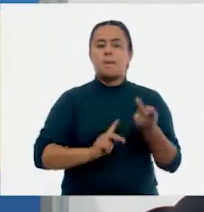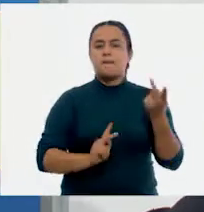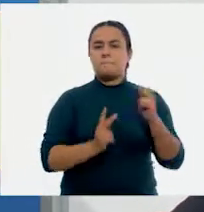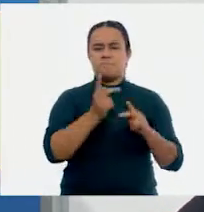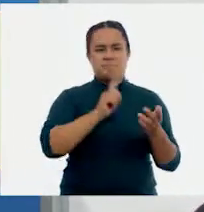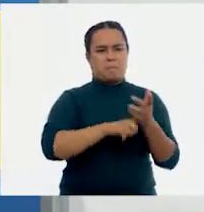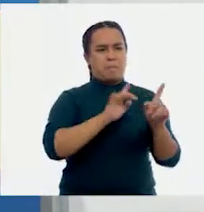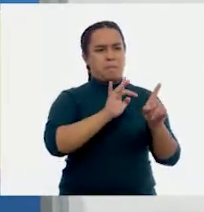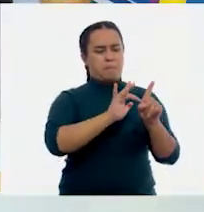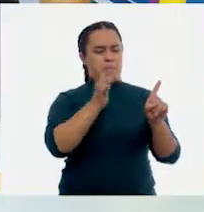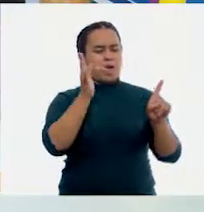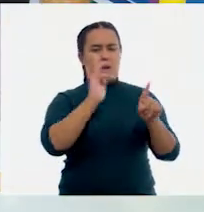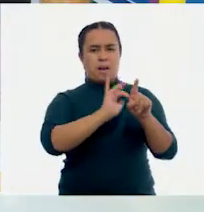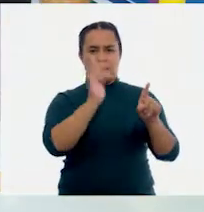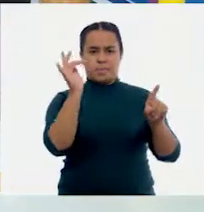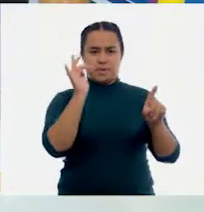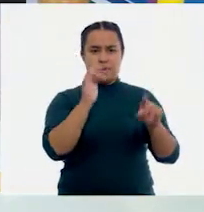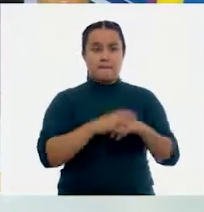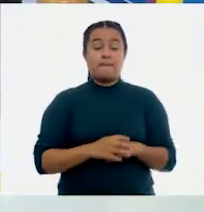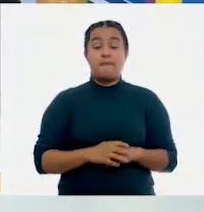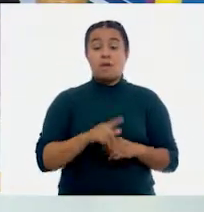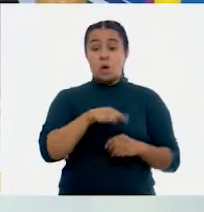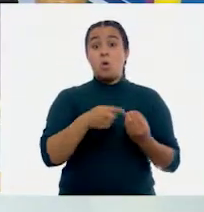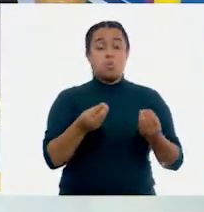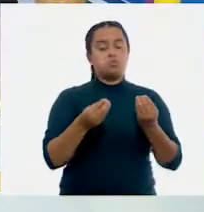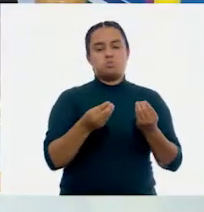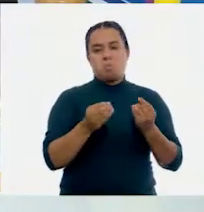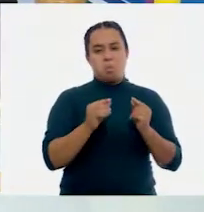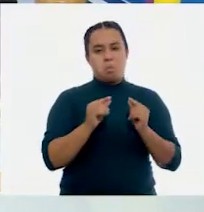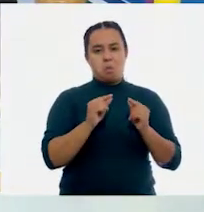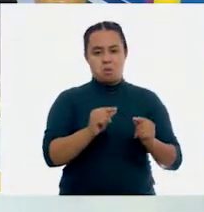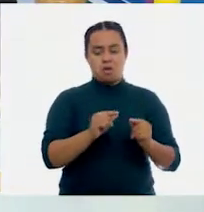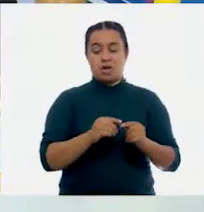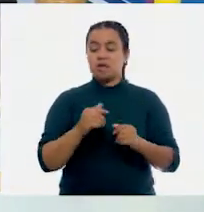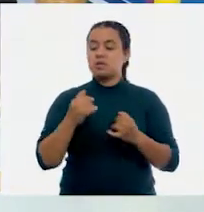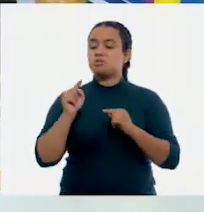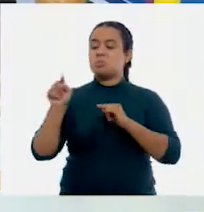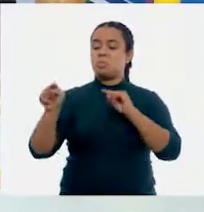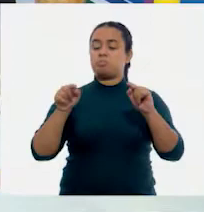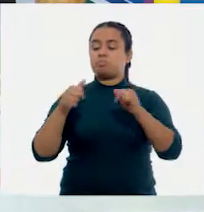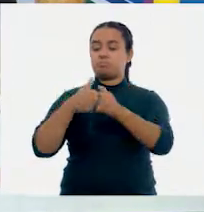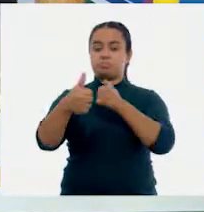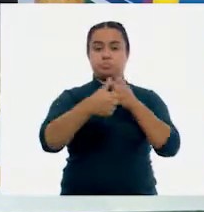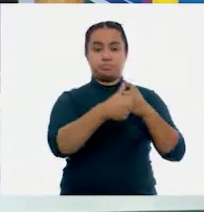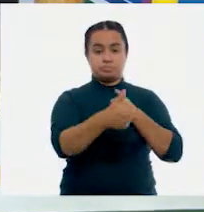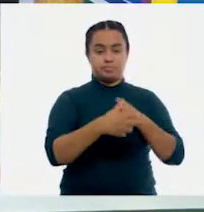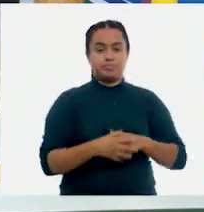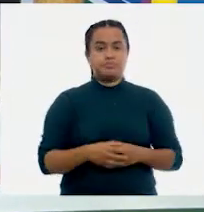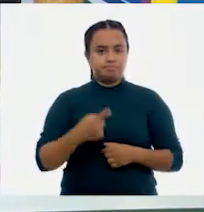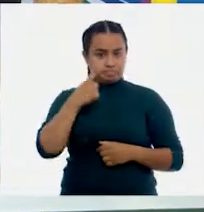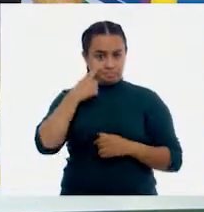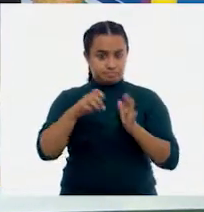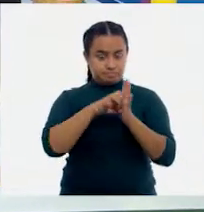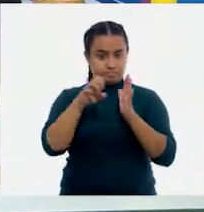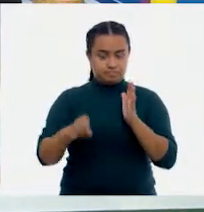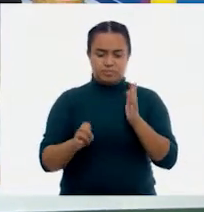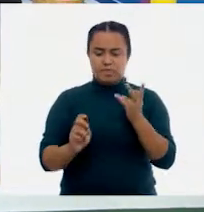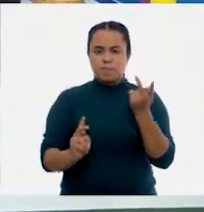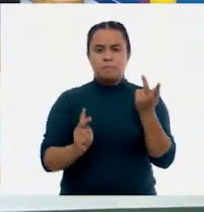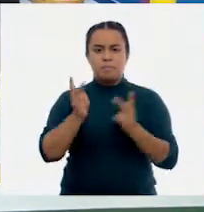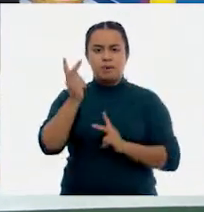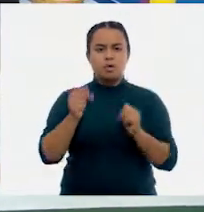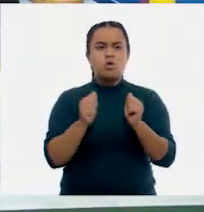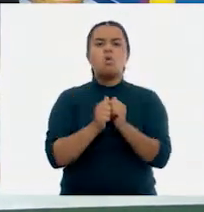que son espinosas. Así Hay es. muy pocas y están dispersas. Ahora vamos a ejemplificar algunas plantas